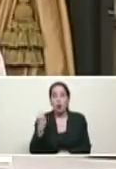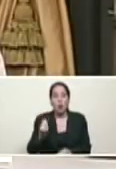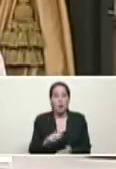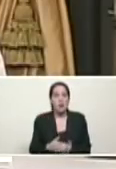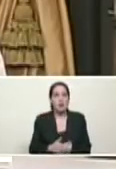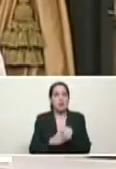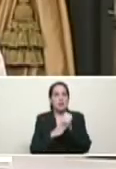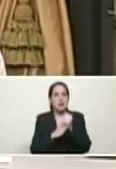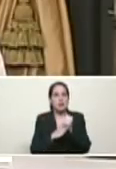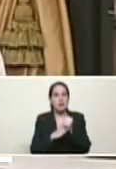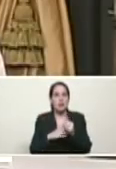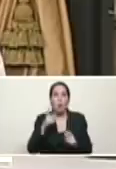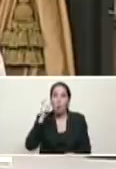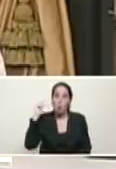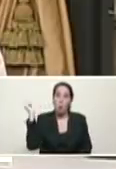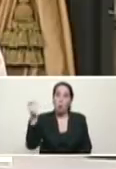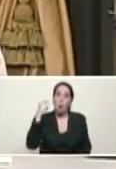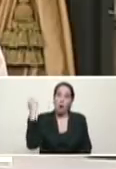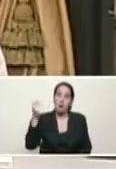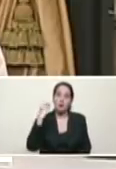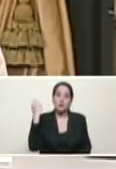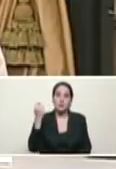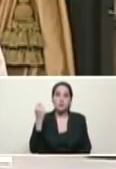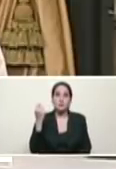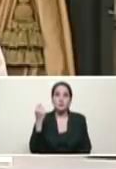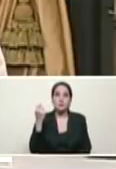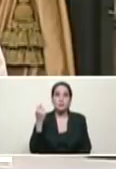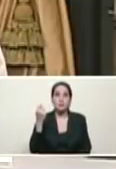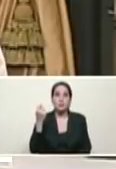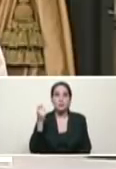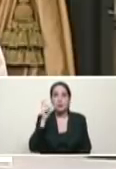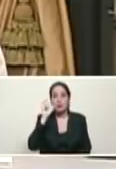del estado Guárico, José Vázquez. Y también